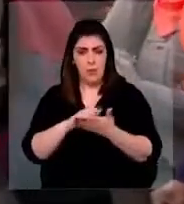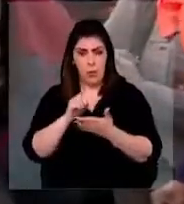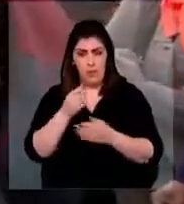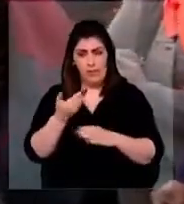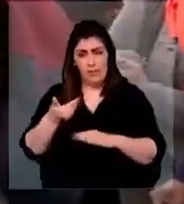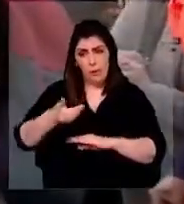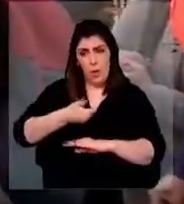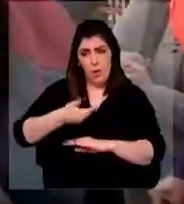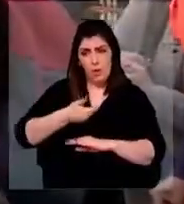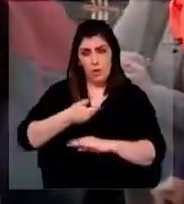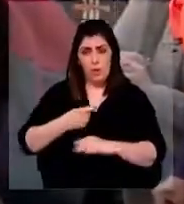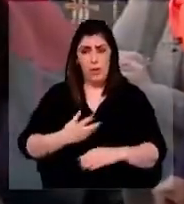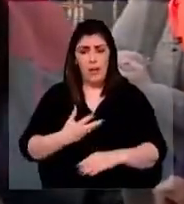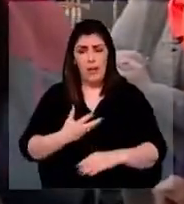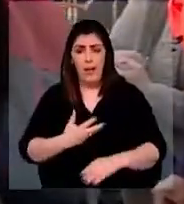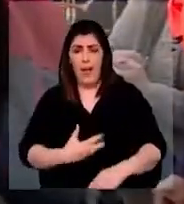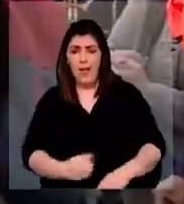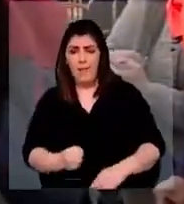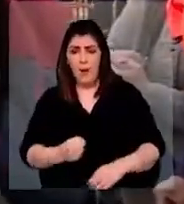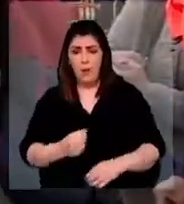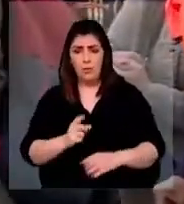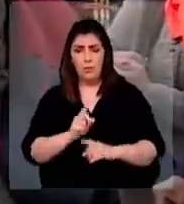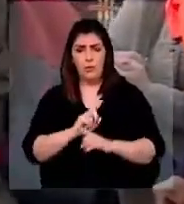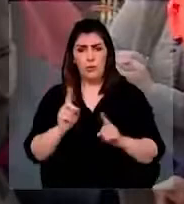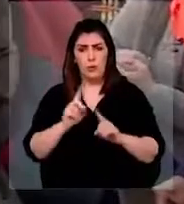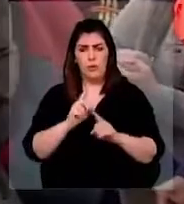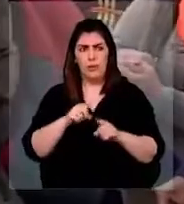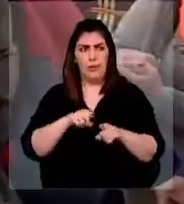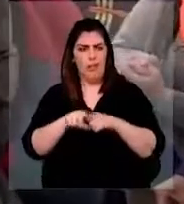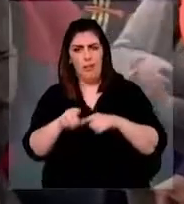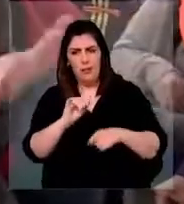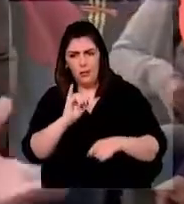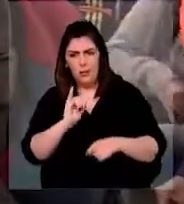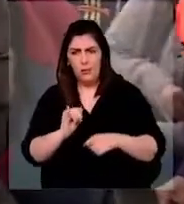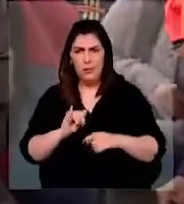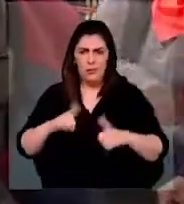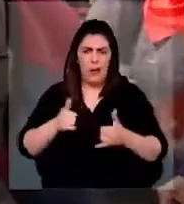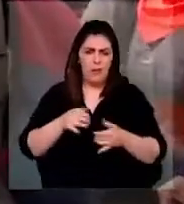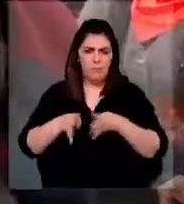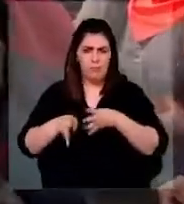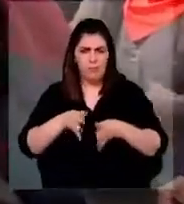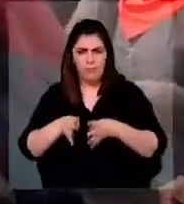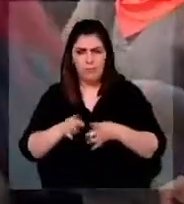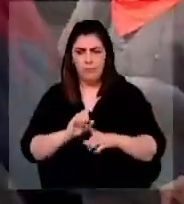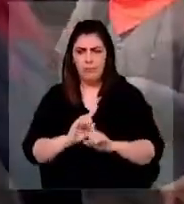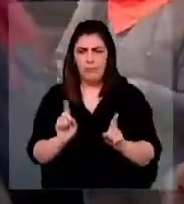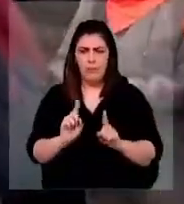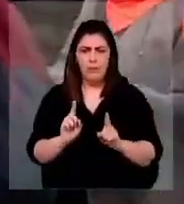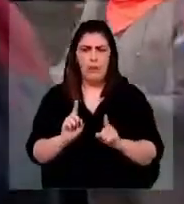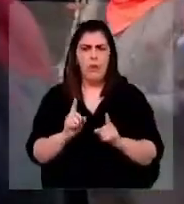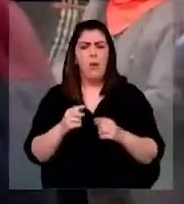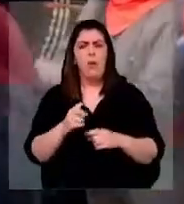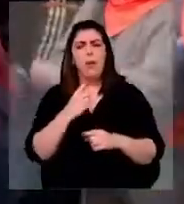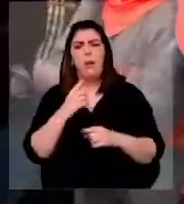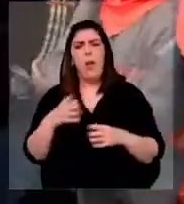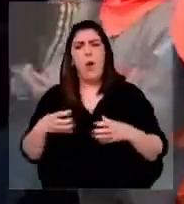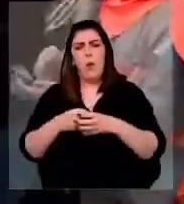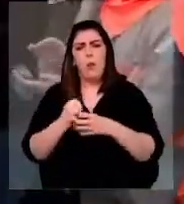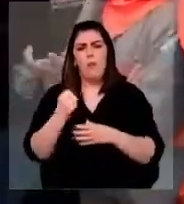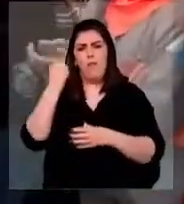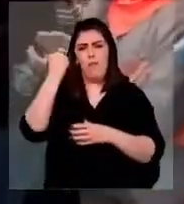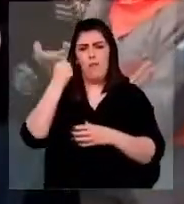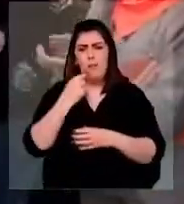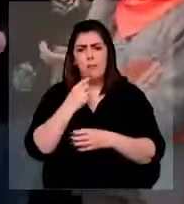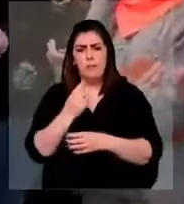solicitudes de aborto que se hacen no deben ser automatizadas. Y bueno, justamente lo que reclama el grupo de mujeres feministas es que no tienen que